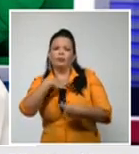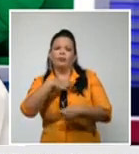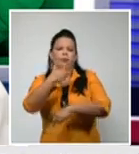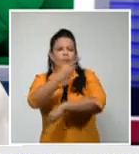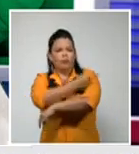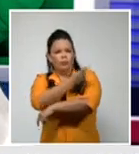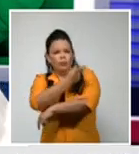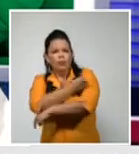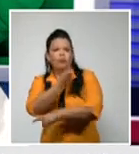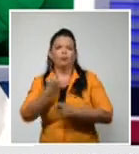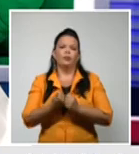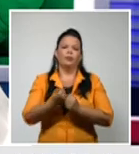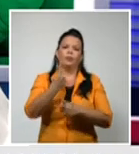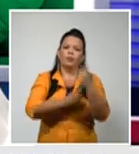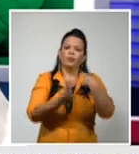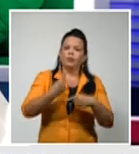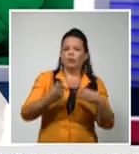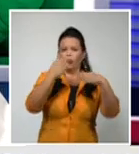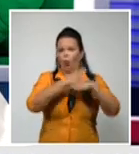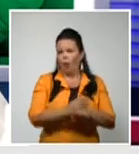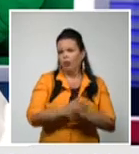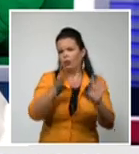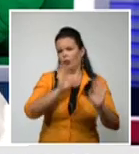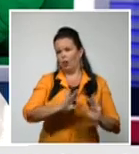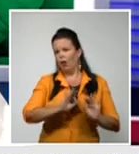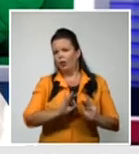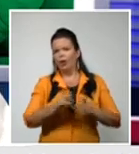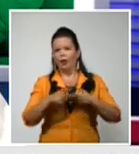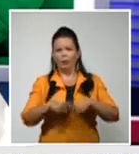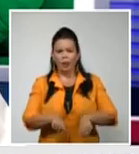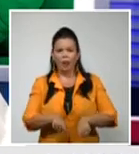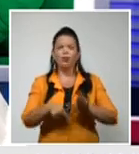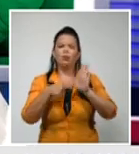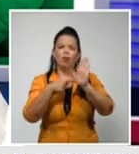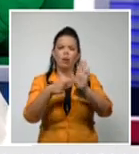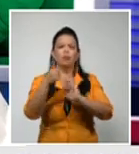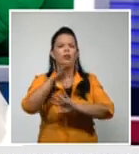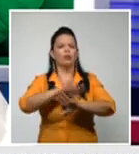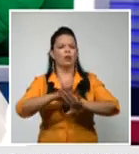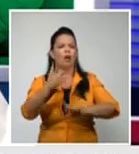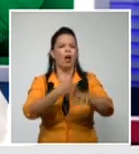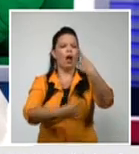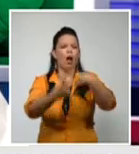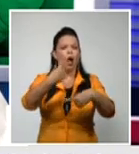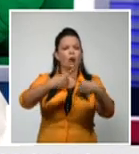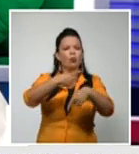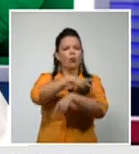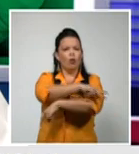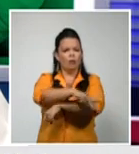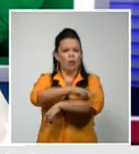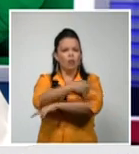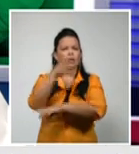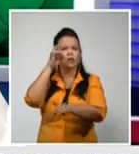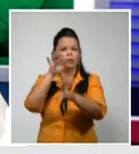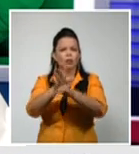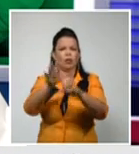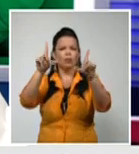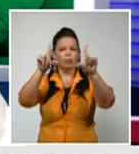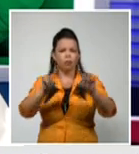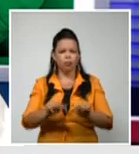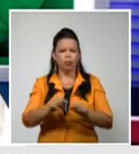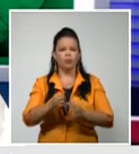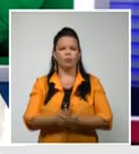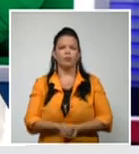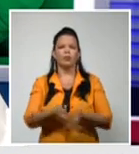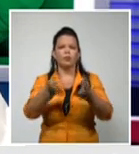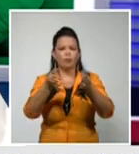pues se ve que algunos países han ido bajando. Se menciona siempre Israel, que